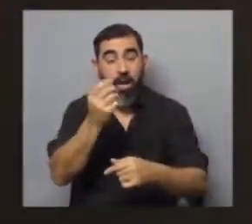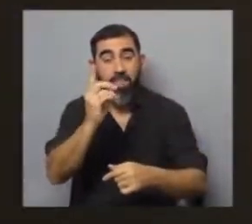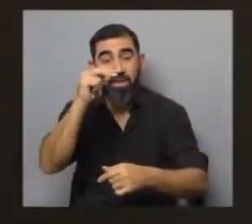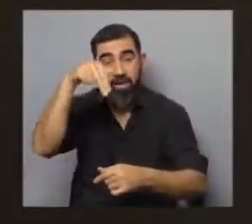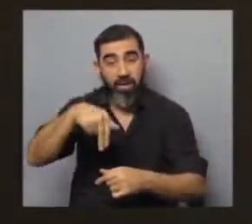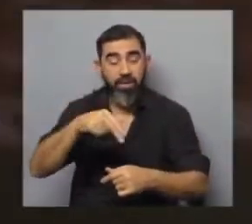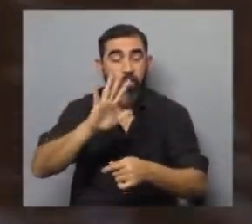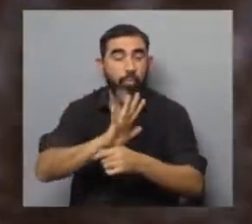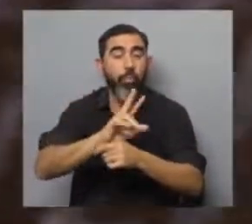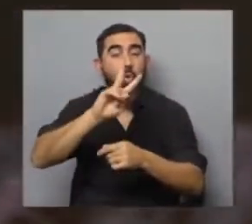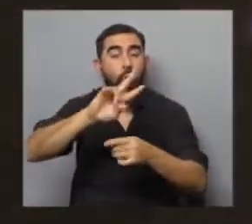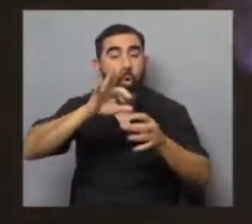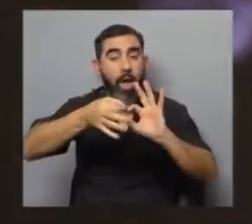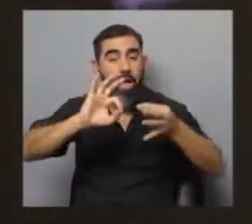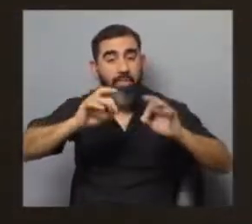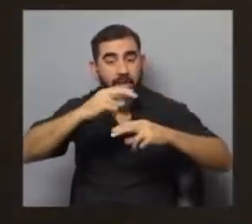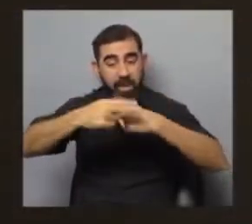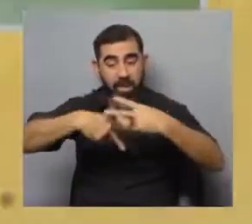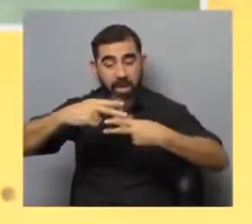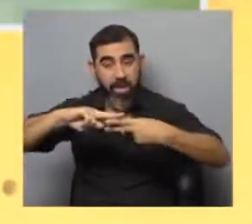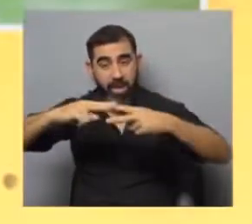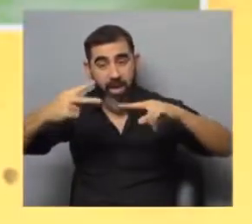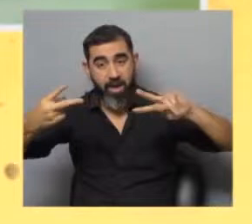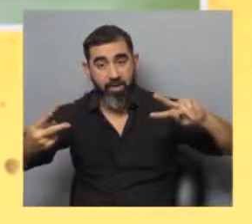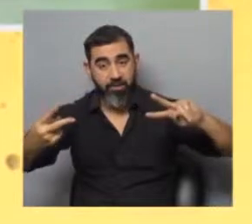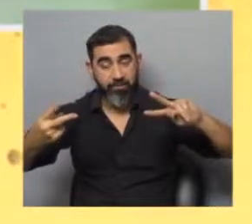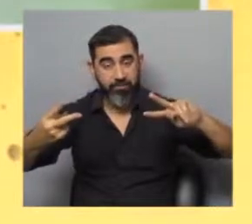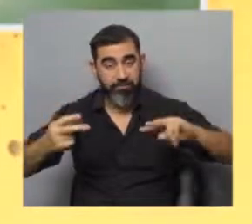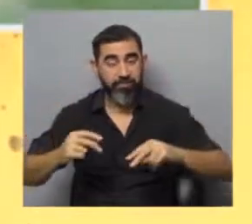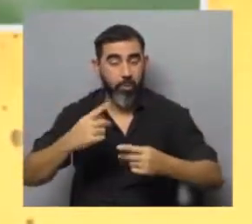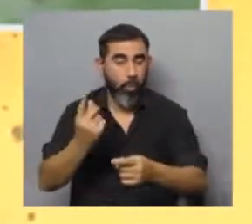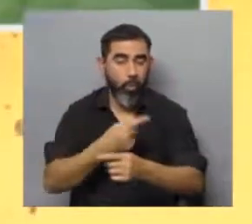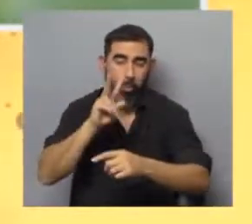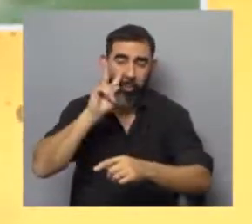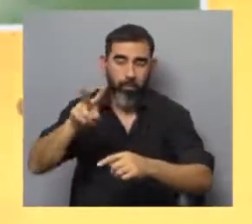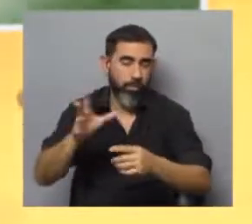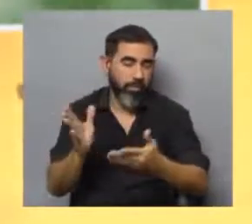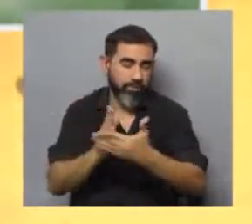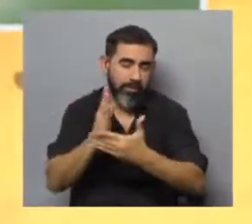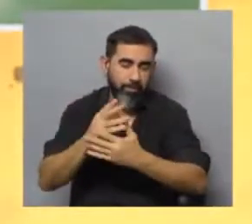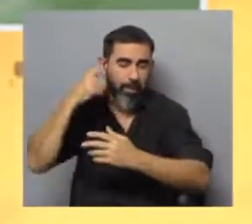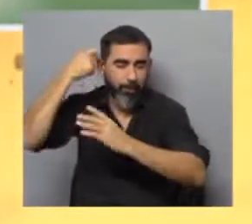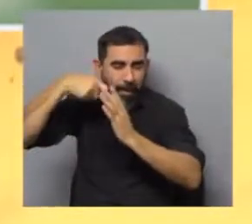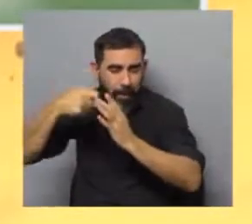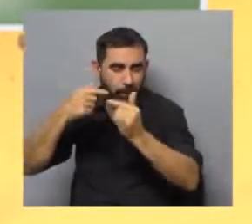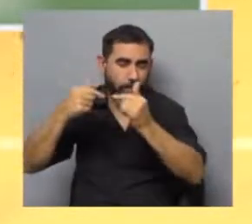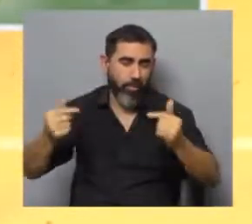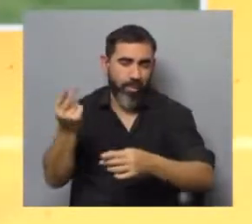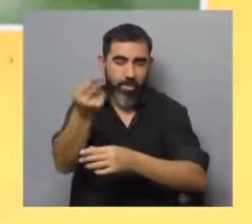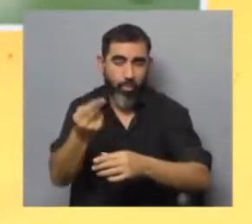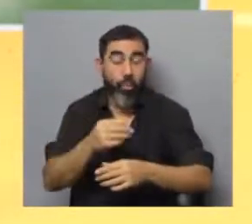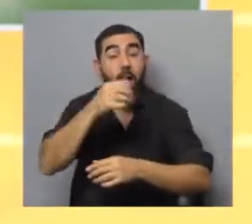2 cadenas que se enrollan, ¿sí? La clásica estructura de doble hélice que solemos ver en películas, en animaciones.